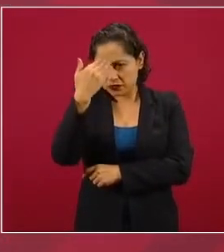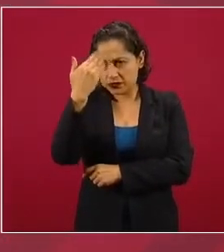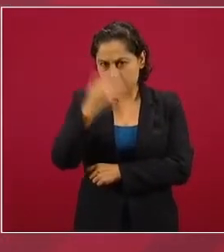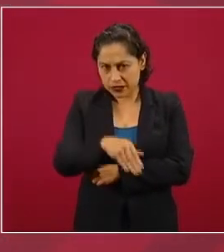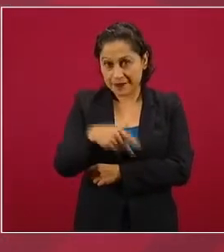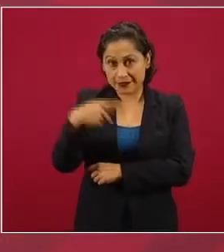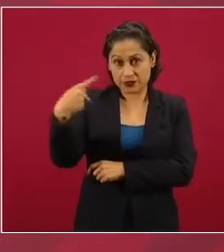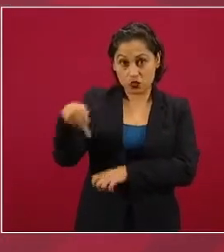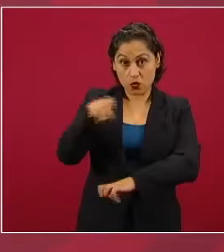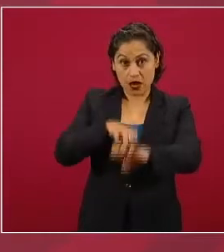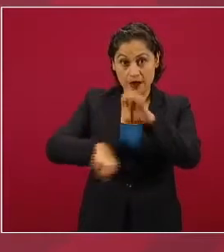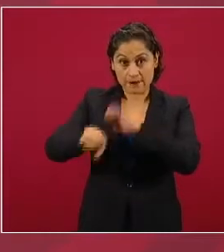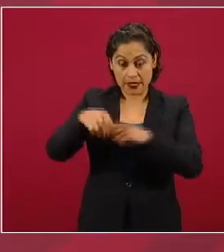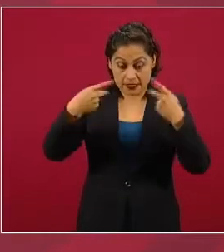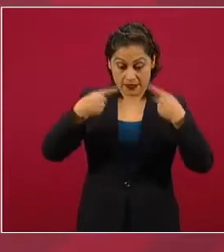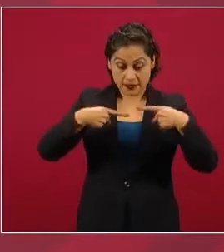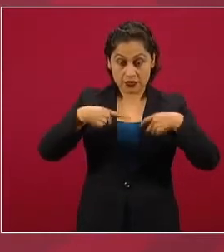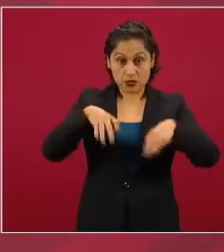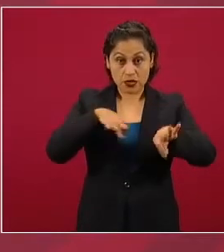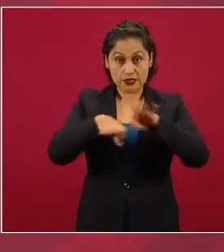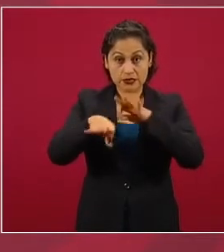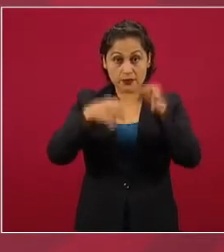formalmente?